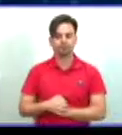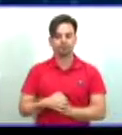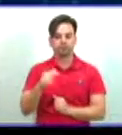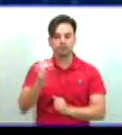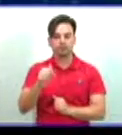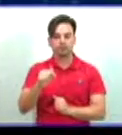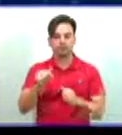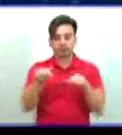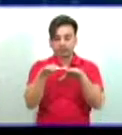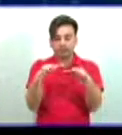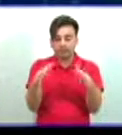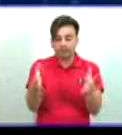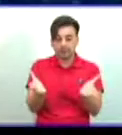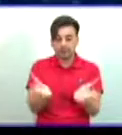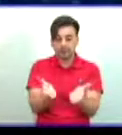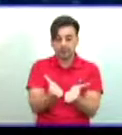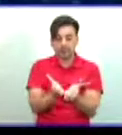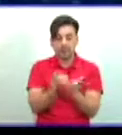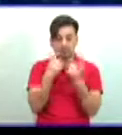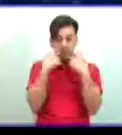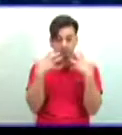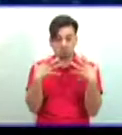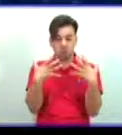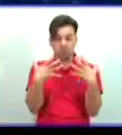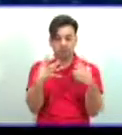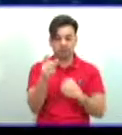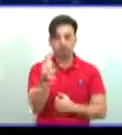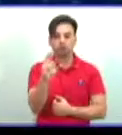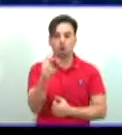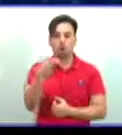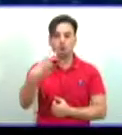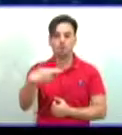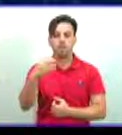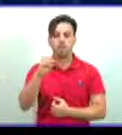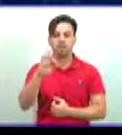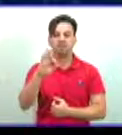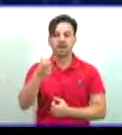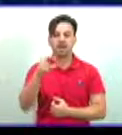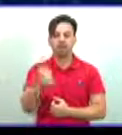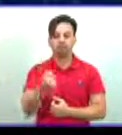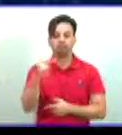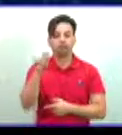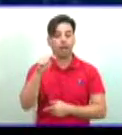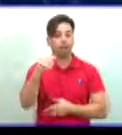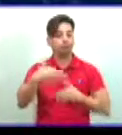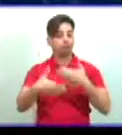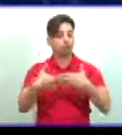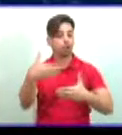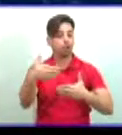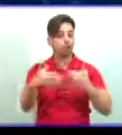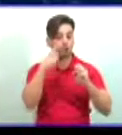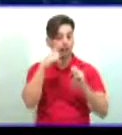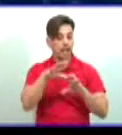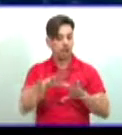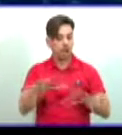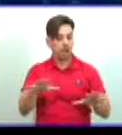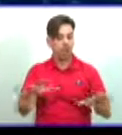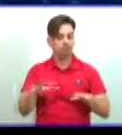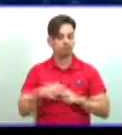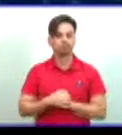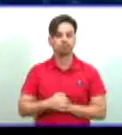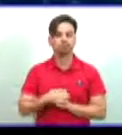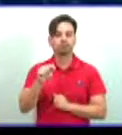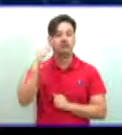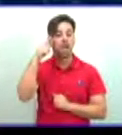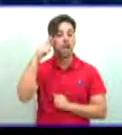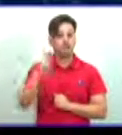troposfera. En ella se producen diversos fenómenos meteorológicos. Es importante que recuerdes que no es la única capa